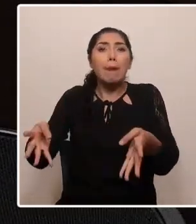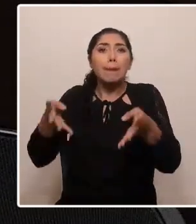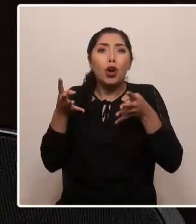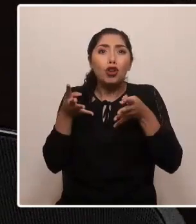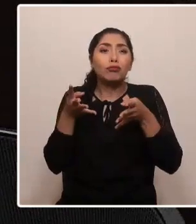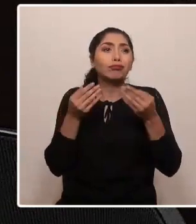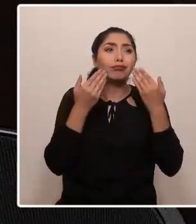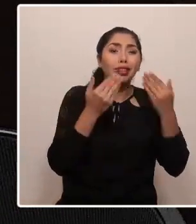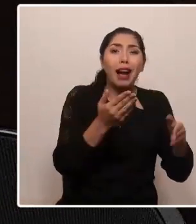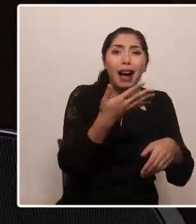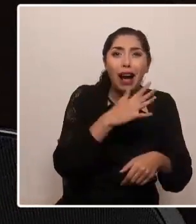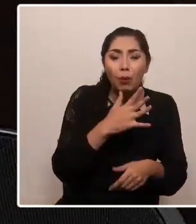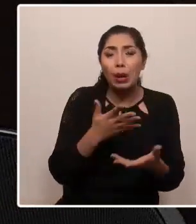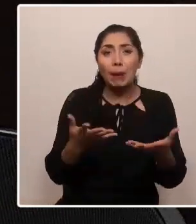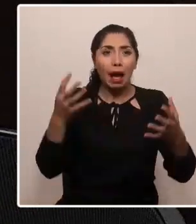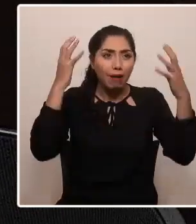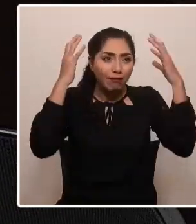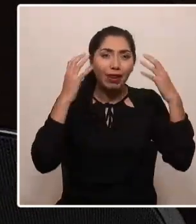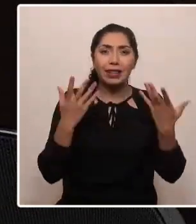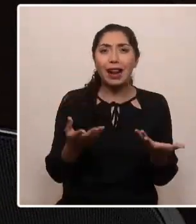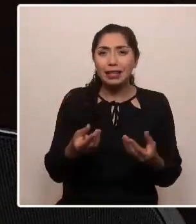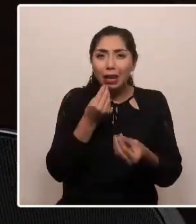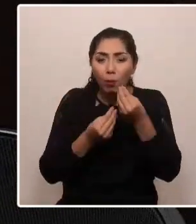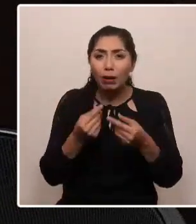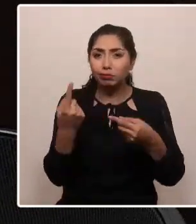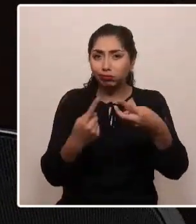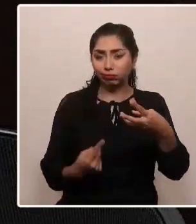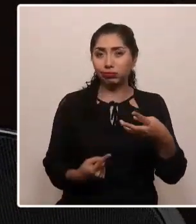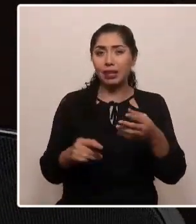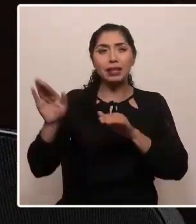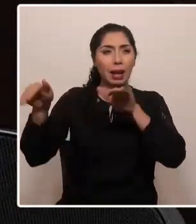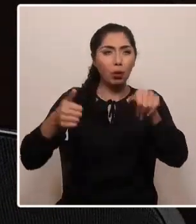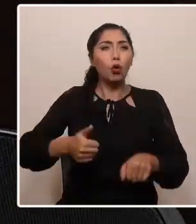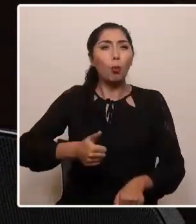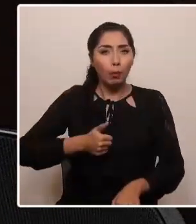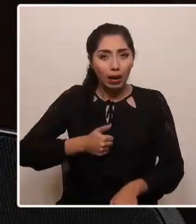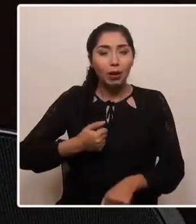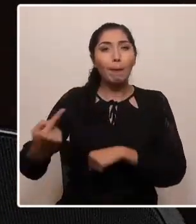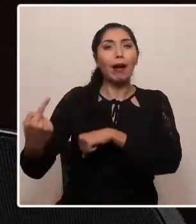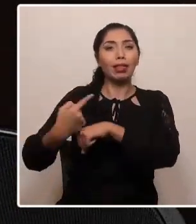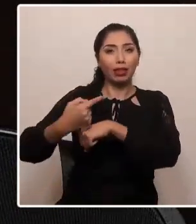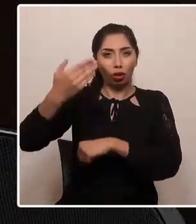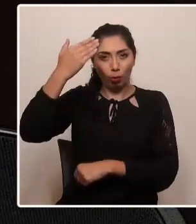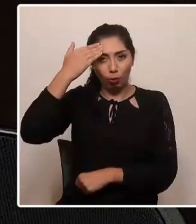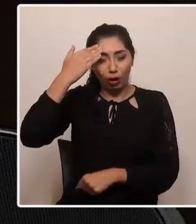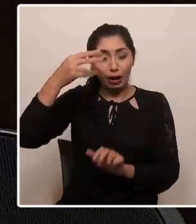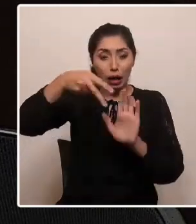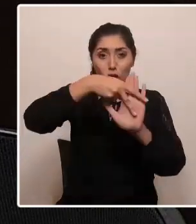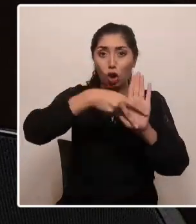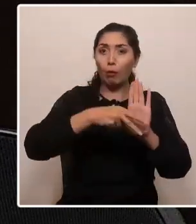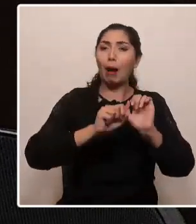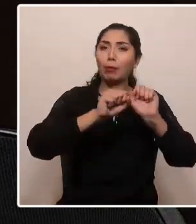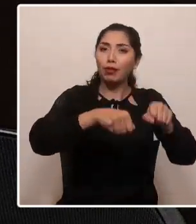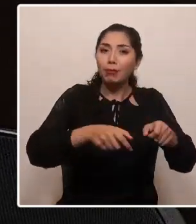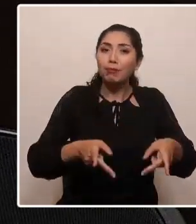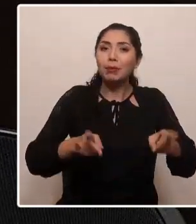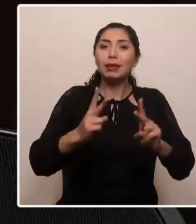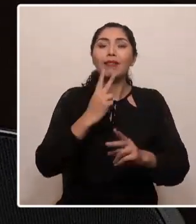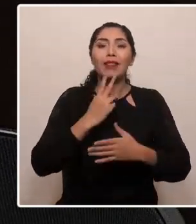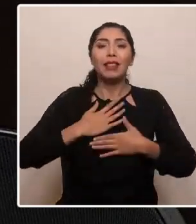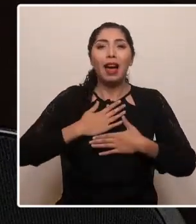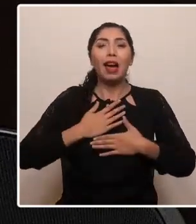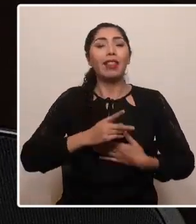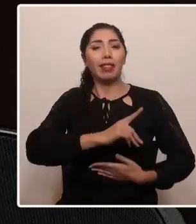sus animales. Les llamo a cumplir con nuestros mandatos populares, a aprobar las normas que permitirán la vida digna a las comunidades y los